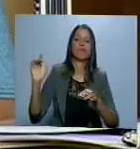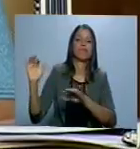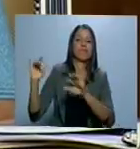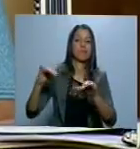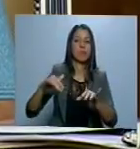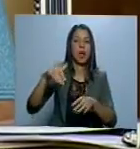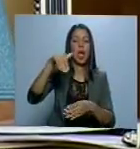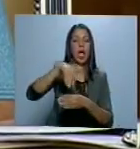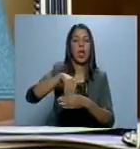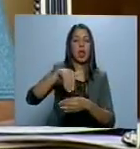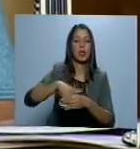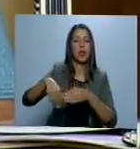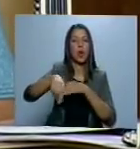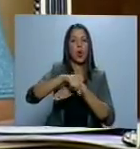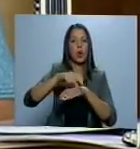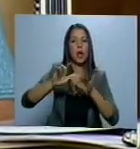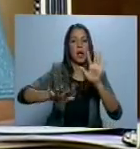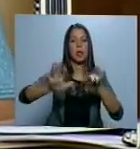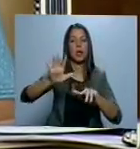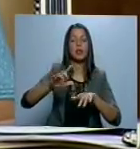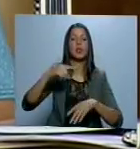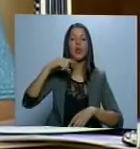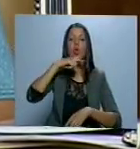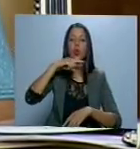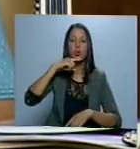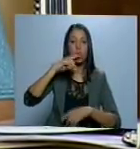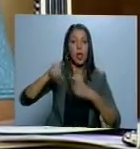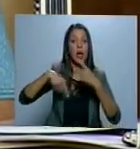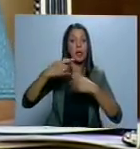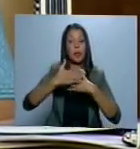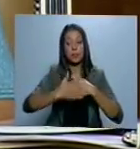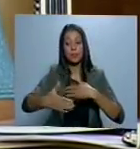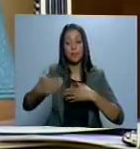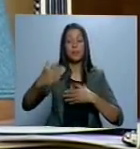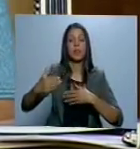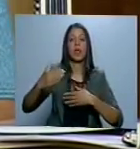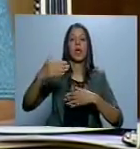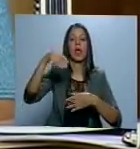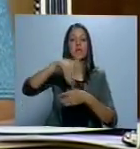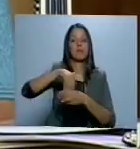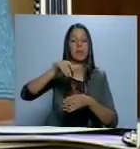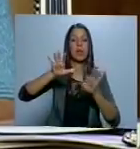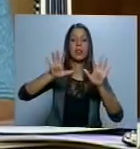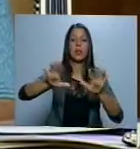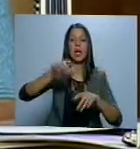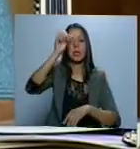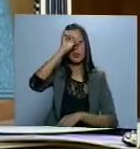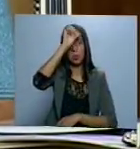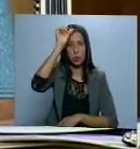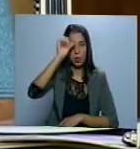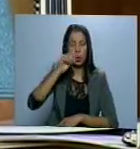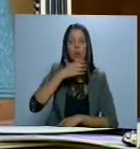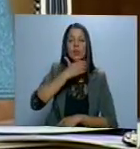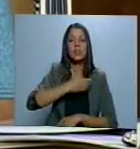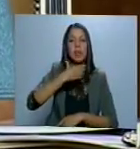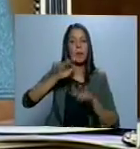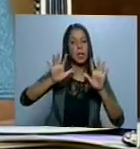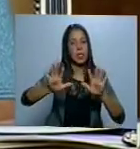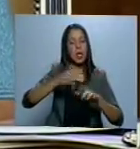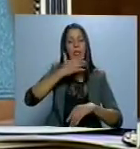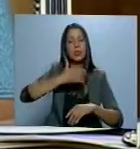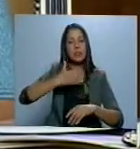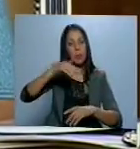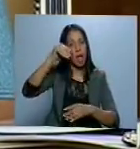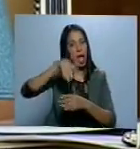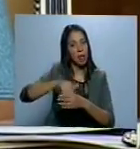a elecciones de alcaldes y alcaldesa para el día domingo 10 de diciembre. Los resultados hablan por sí